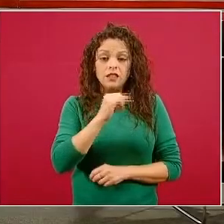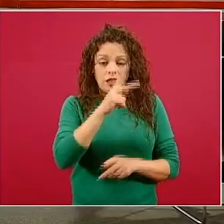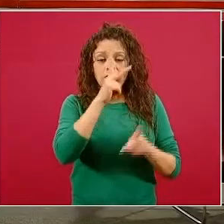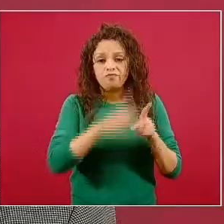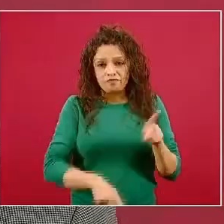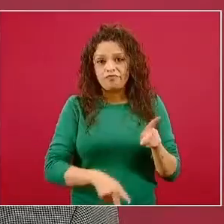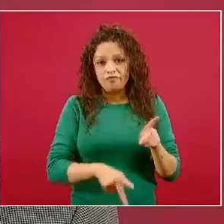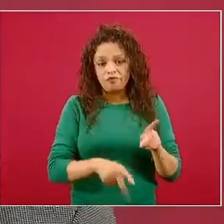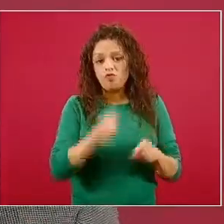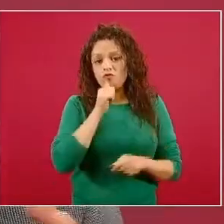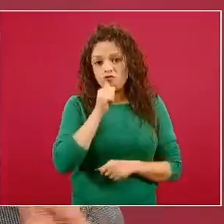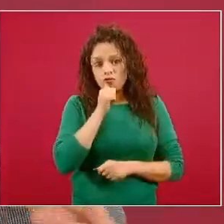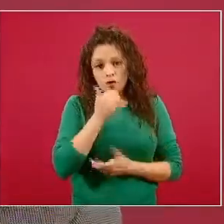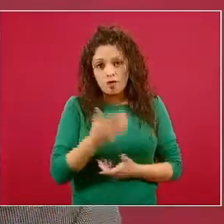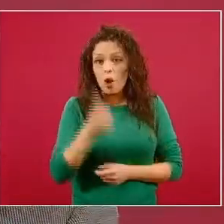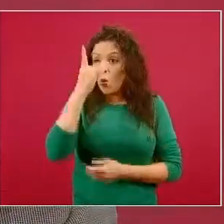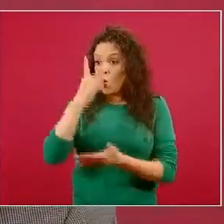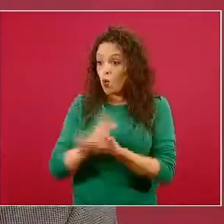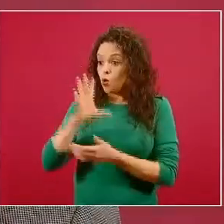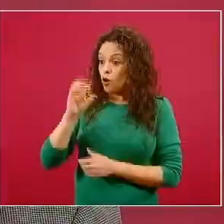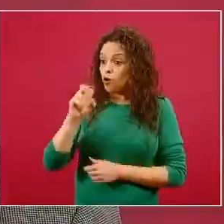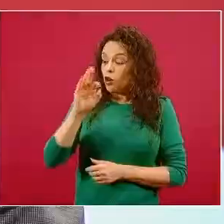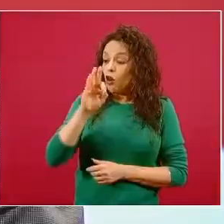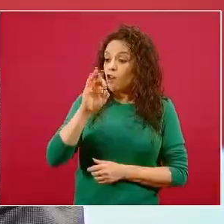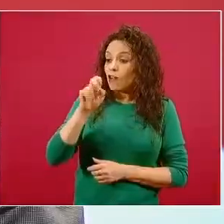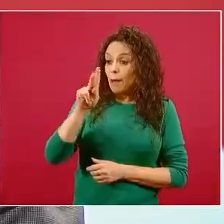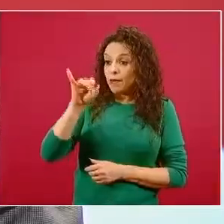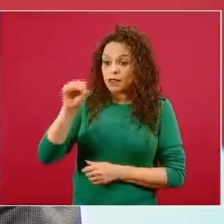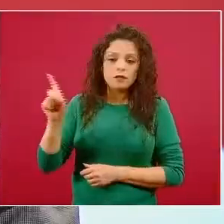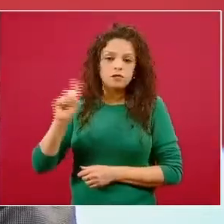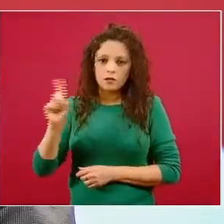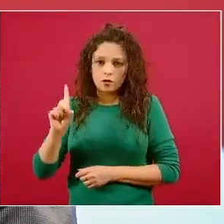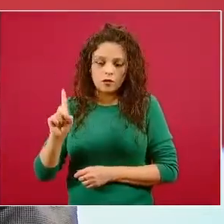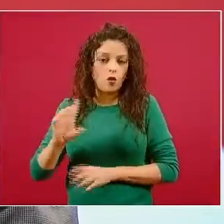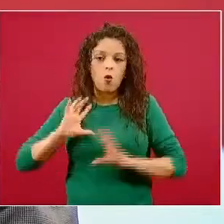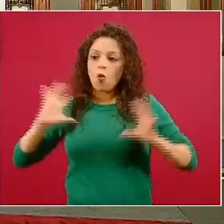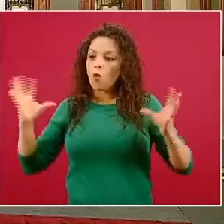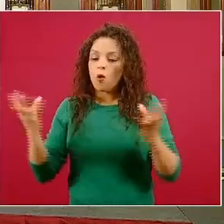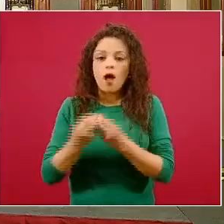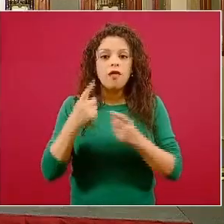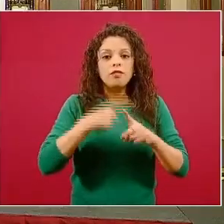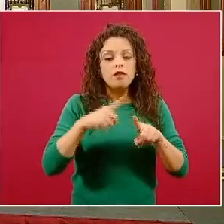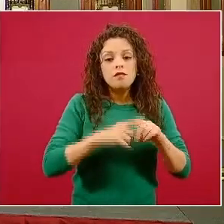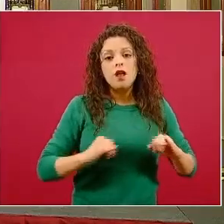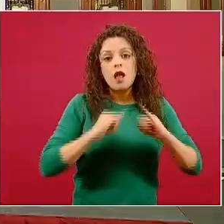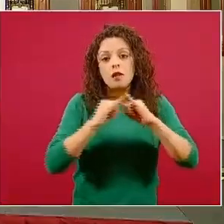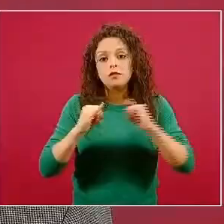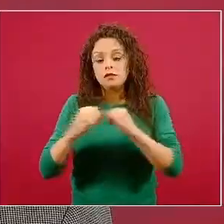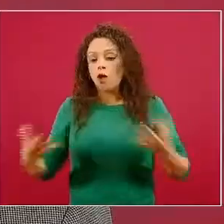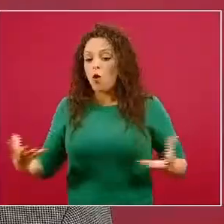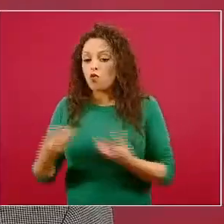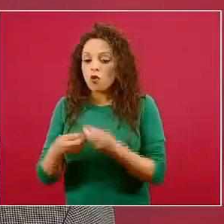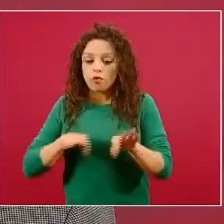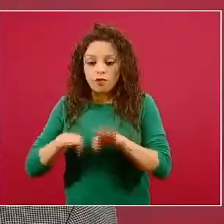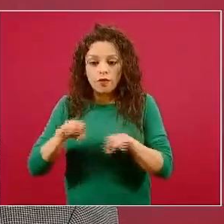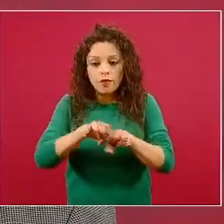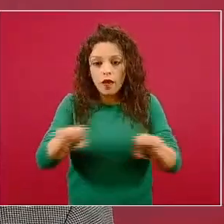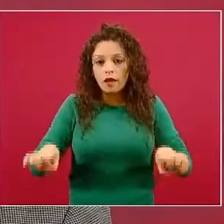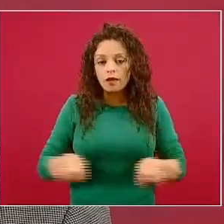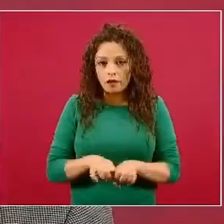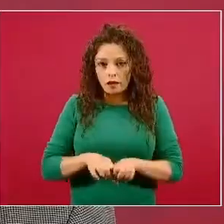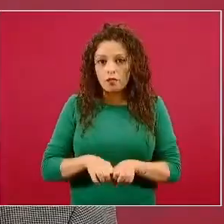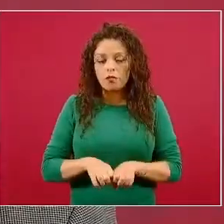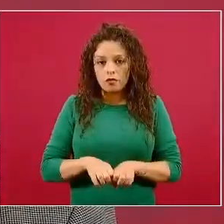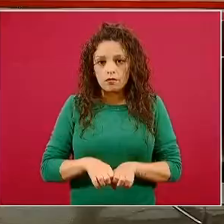solo COFEPRIS por sí misma, esto tiene que ser un esfuerzo muy profundo en donde se involucren múltiples instituciones y hay grandes retos, no solo de